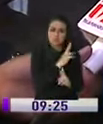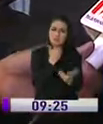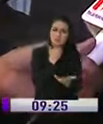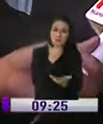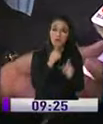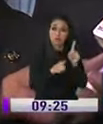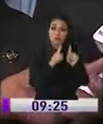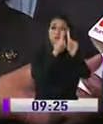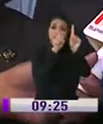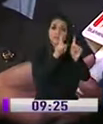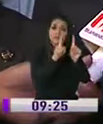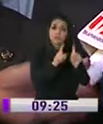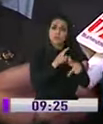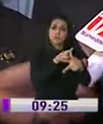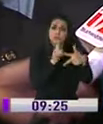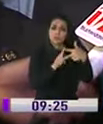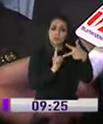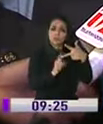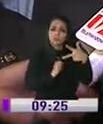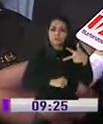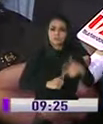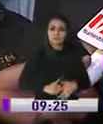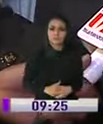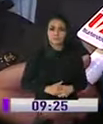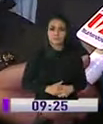algunas de las preguntas que se están planteando.